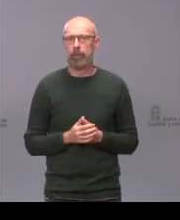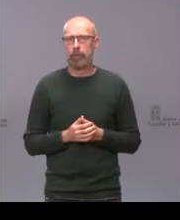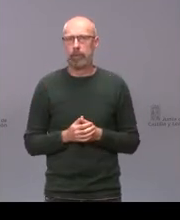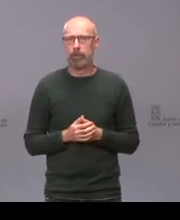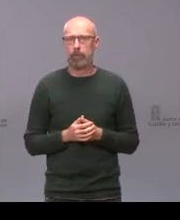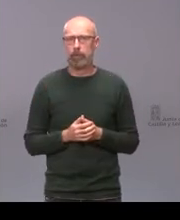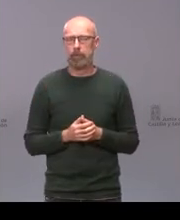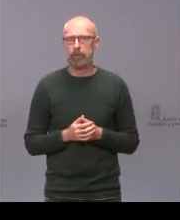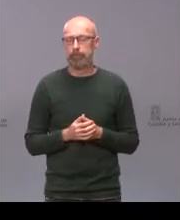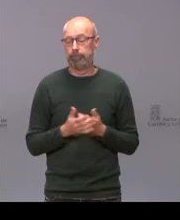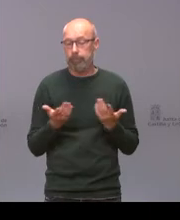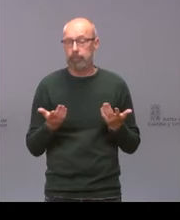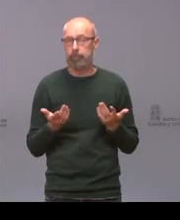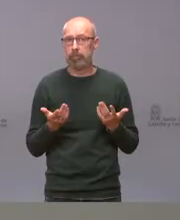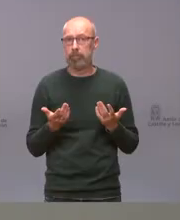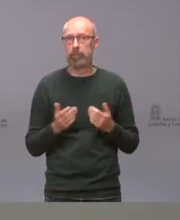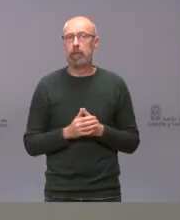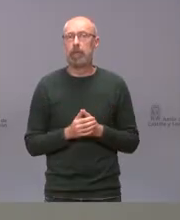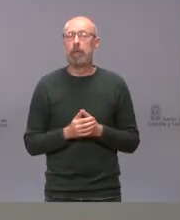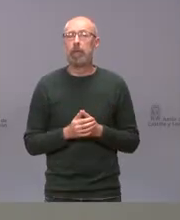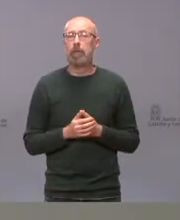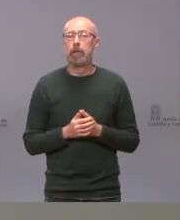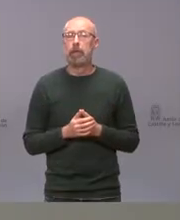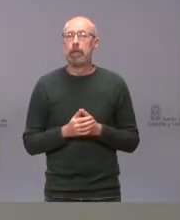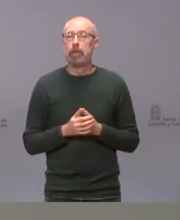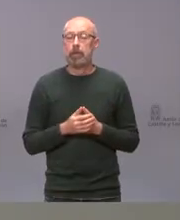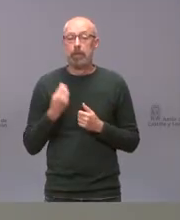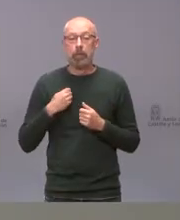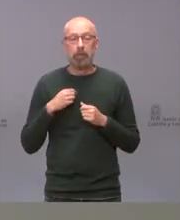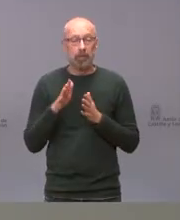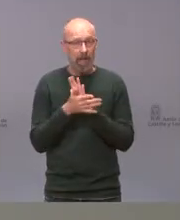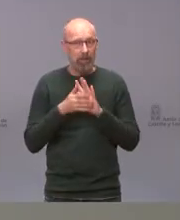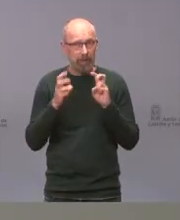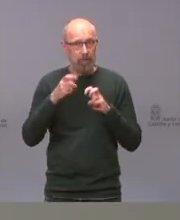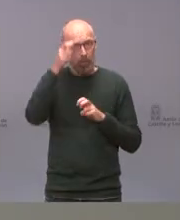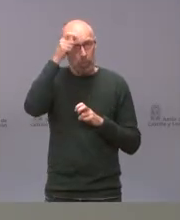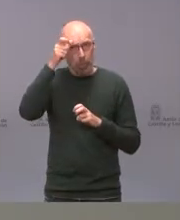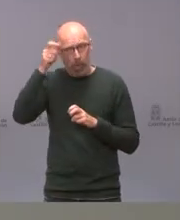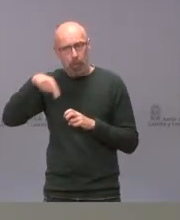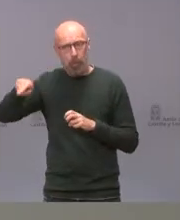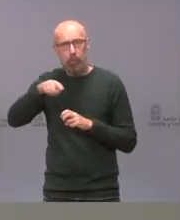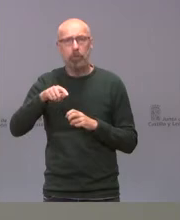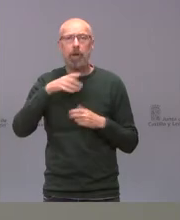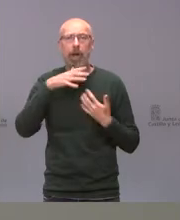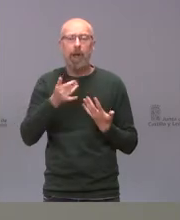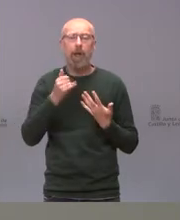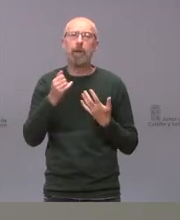de parte de incidencias más bajas. A nivel de municipios, tenemos en este momento 29 municipios con